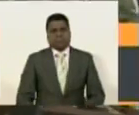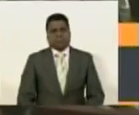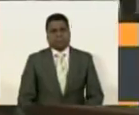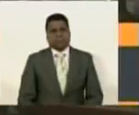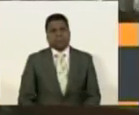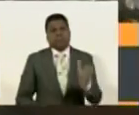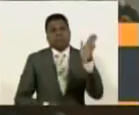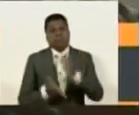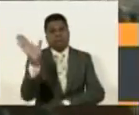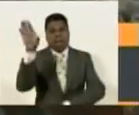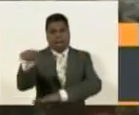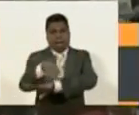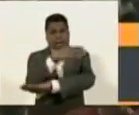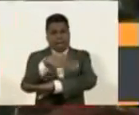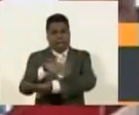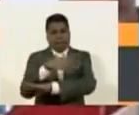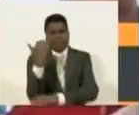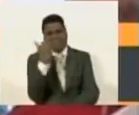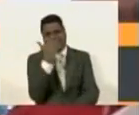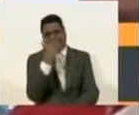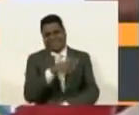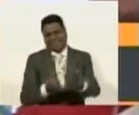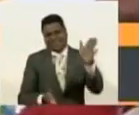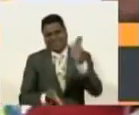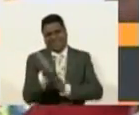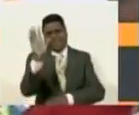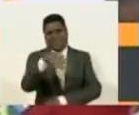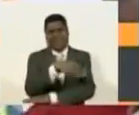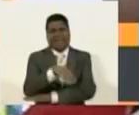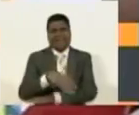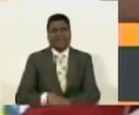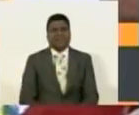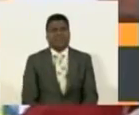¡Para la calle! Así es.